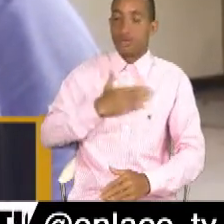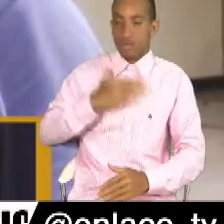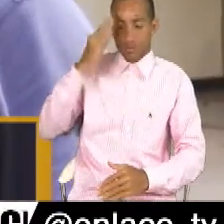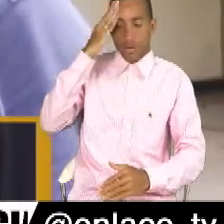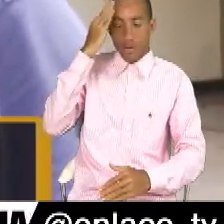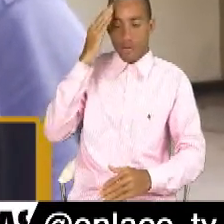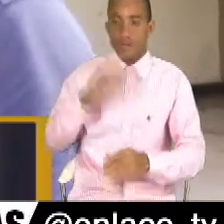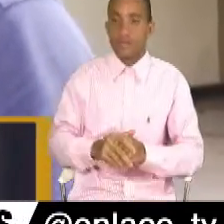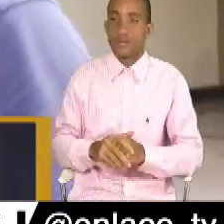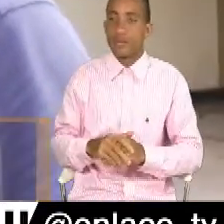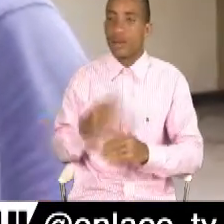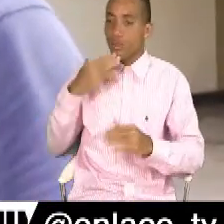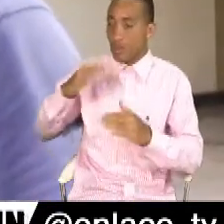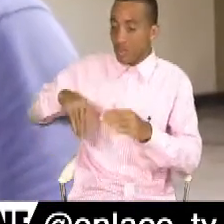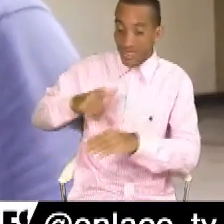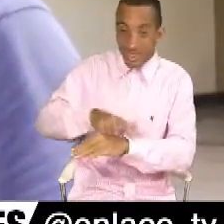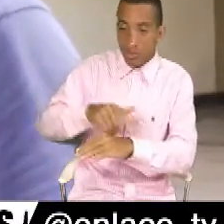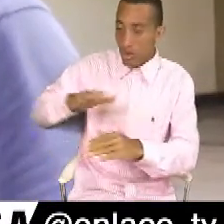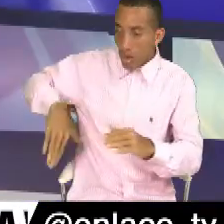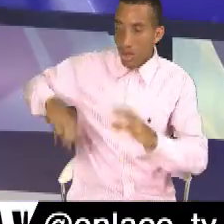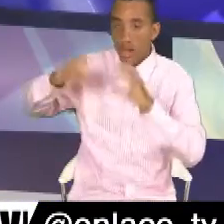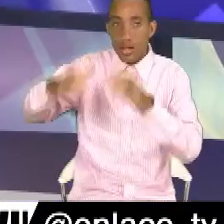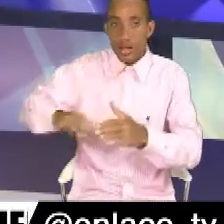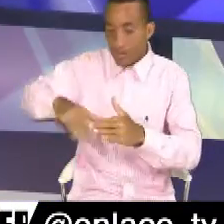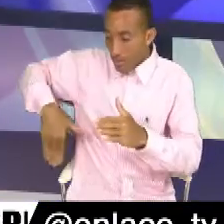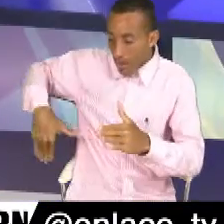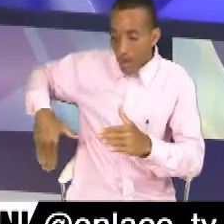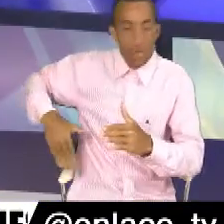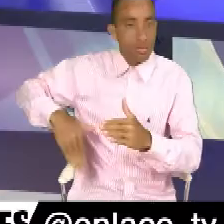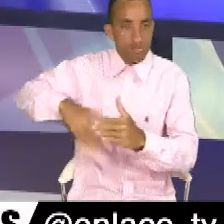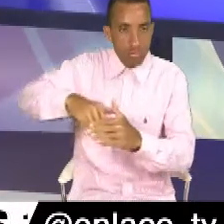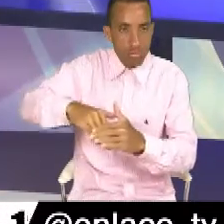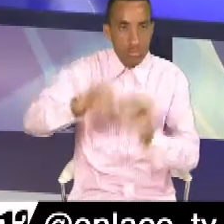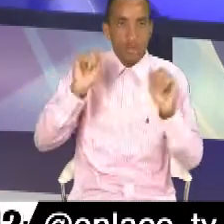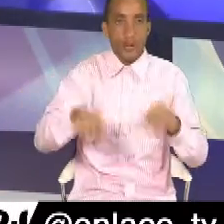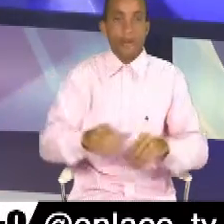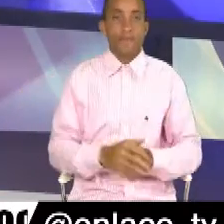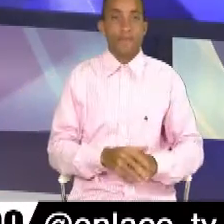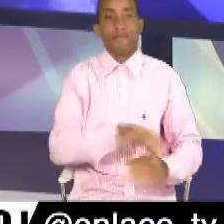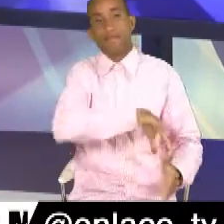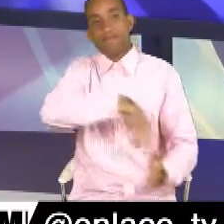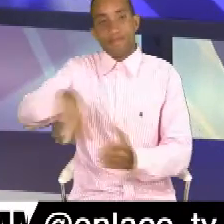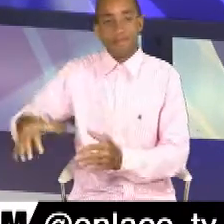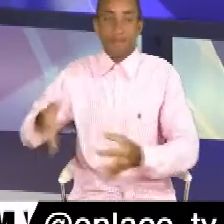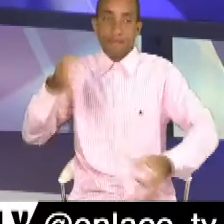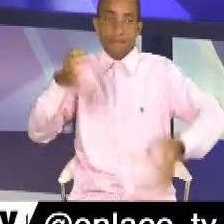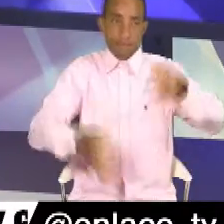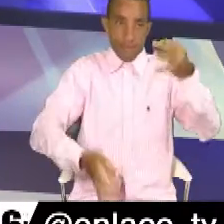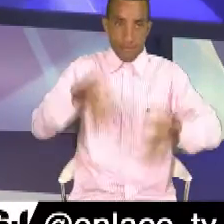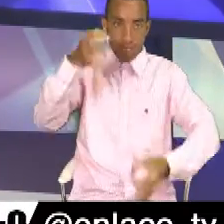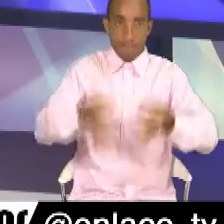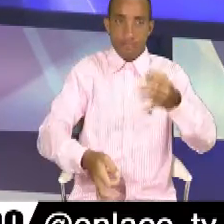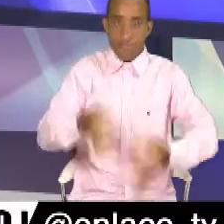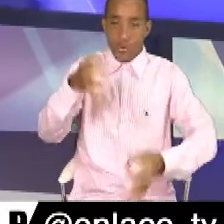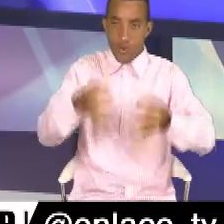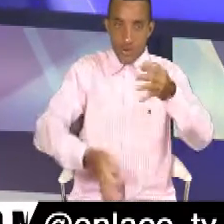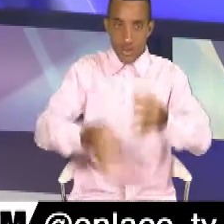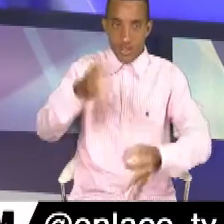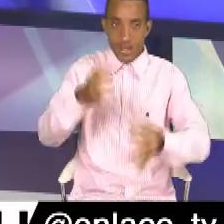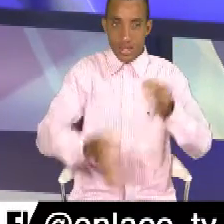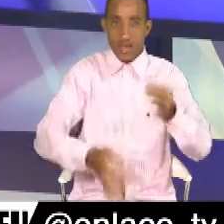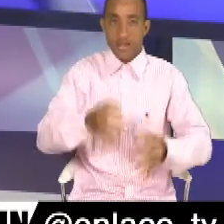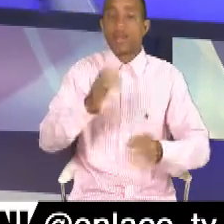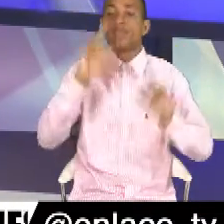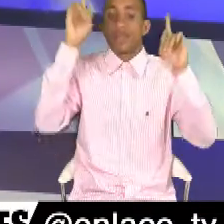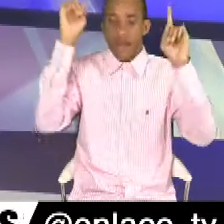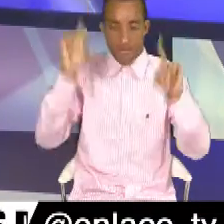ética recuperar el tiempo de clase. Y la rama judicial también se unió a este paro de los docentes. A Zonal Judicial